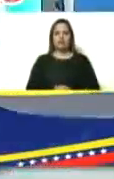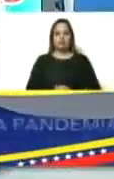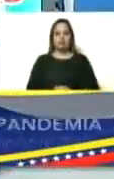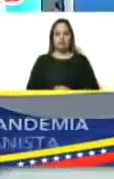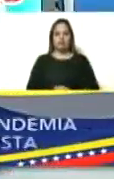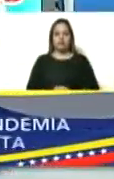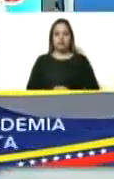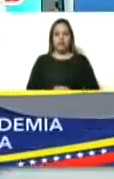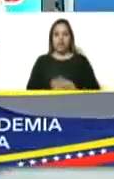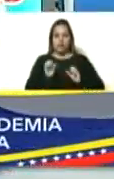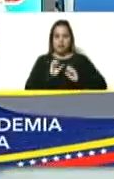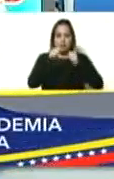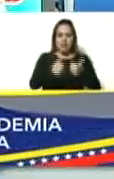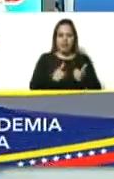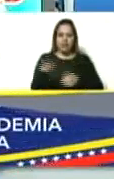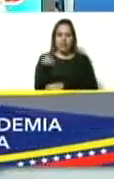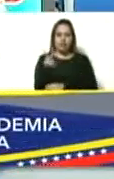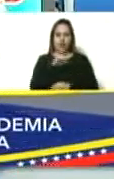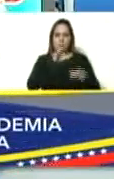llega la pandemia de Venezuela.